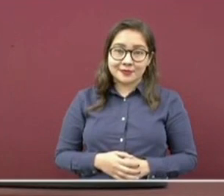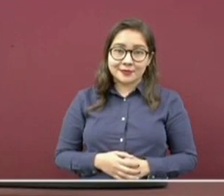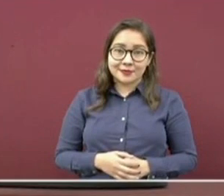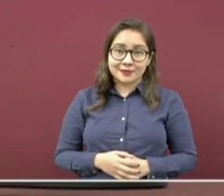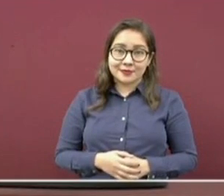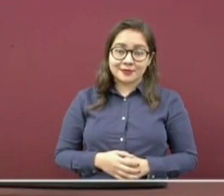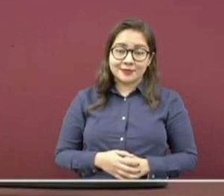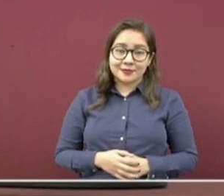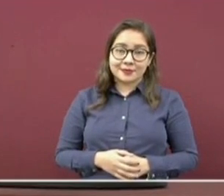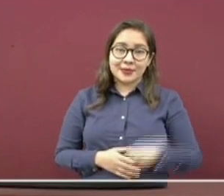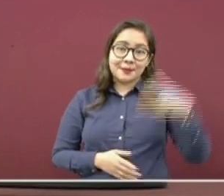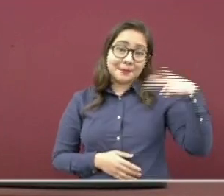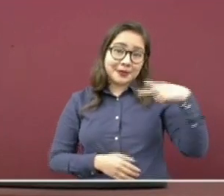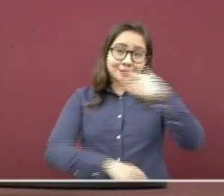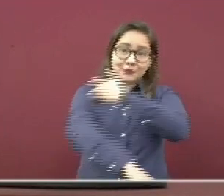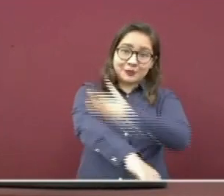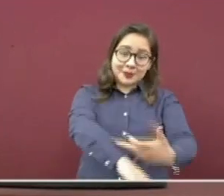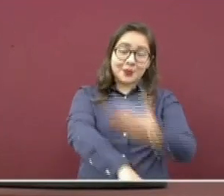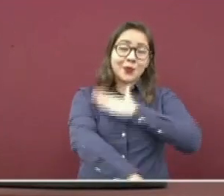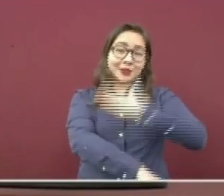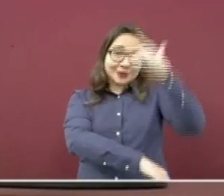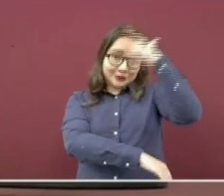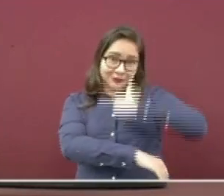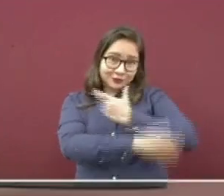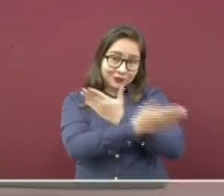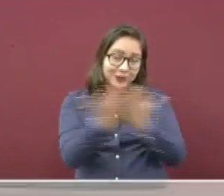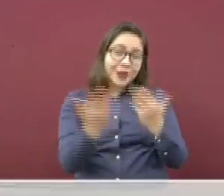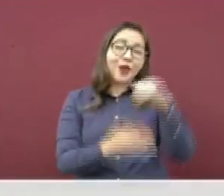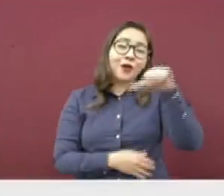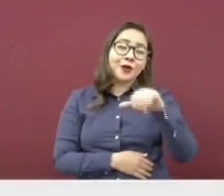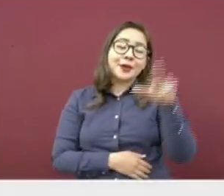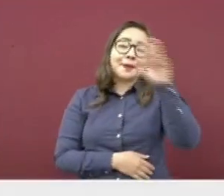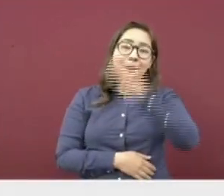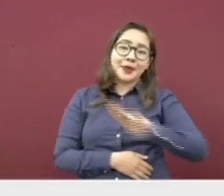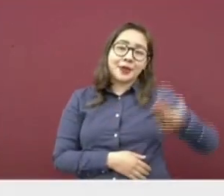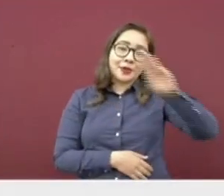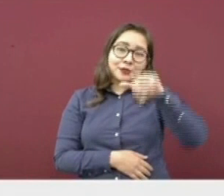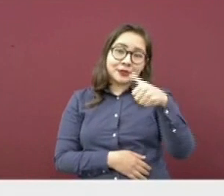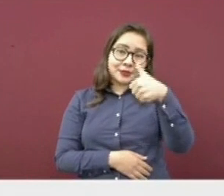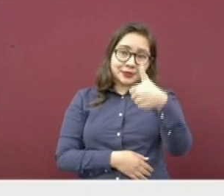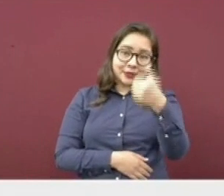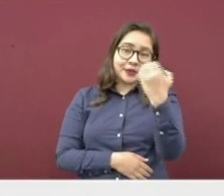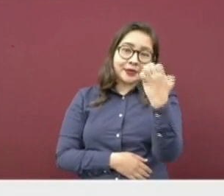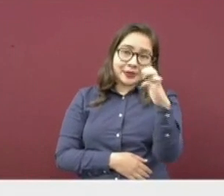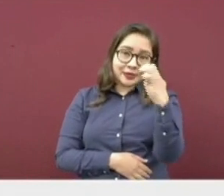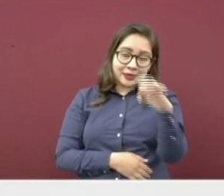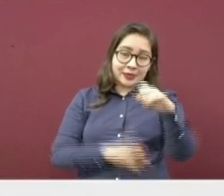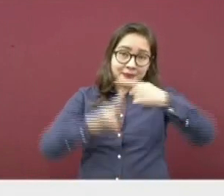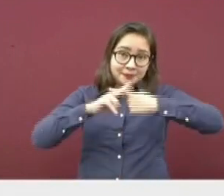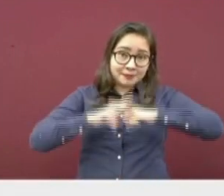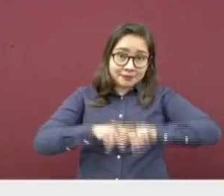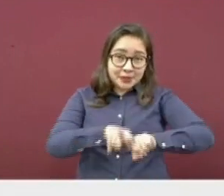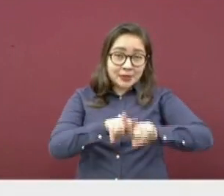Muy buenas noches, familia veracruzana. Es miércoles 6 de enero y estamos dando inicio al informe número